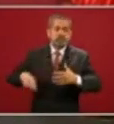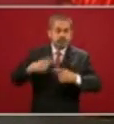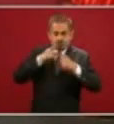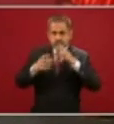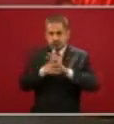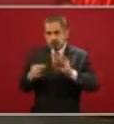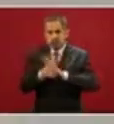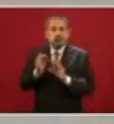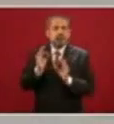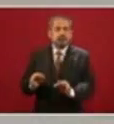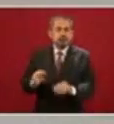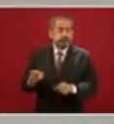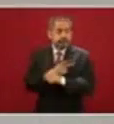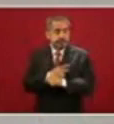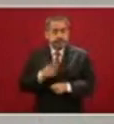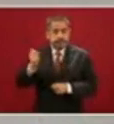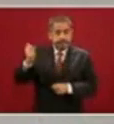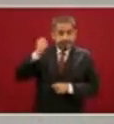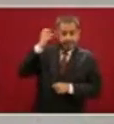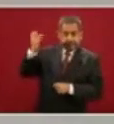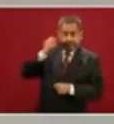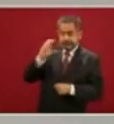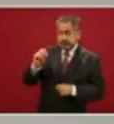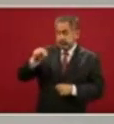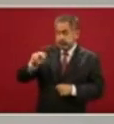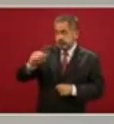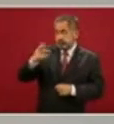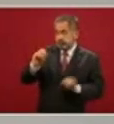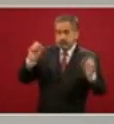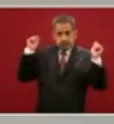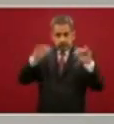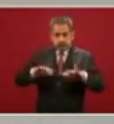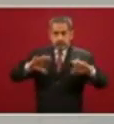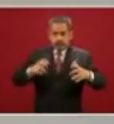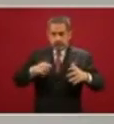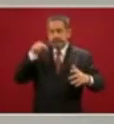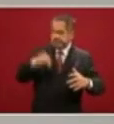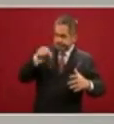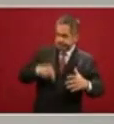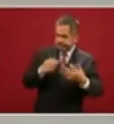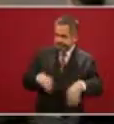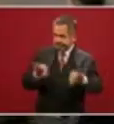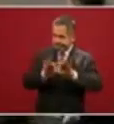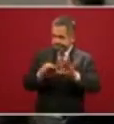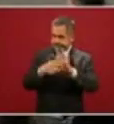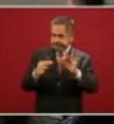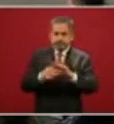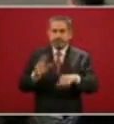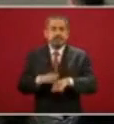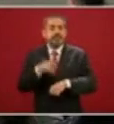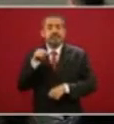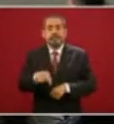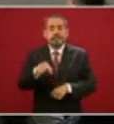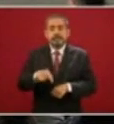que ocurrió, la Conferencia Nacional de Gobernadores jugó un papel muy importante porque puso al